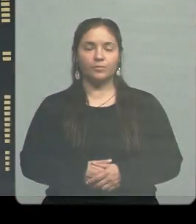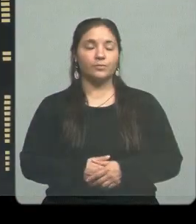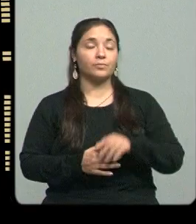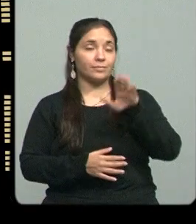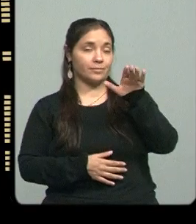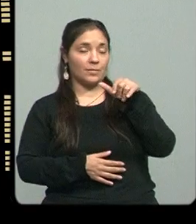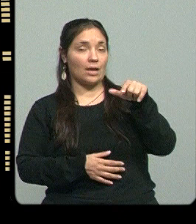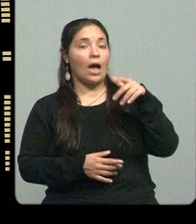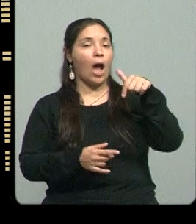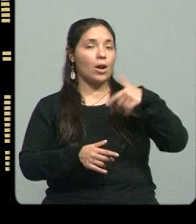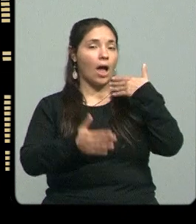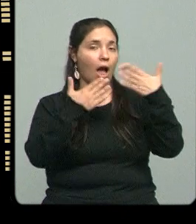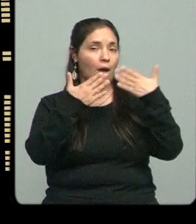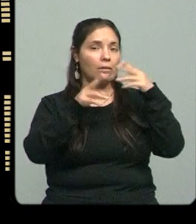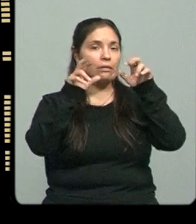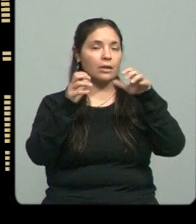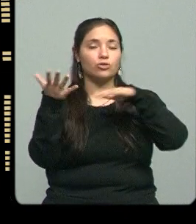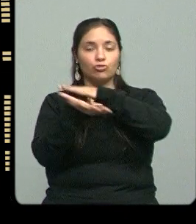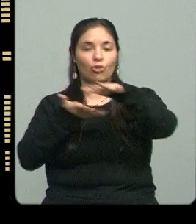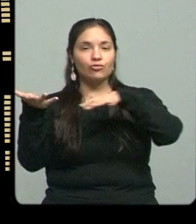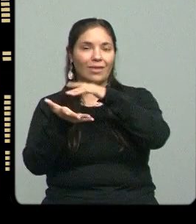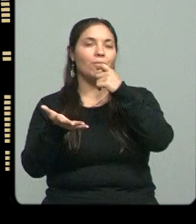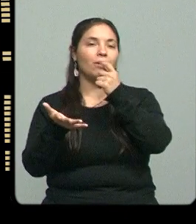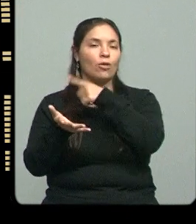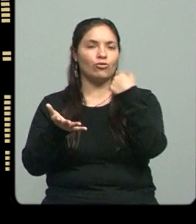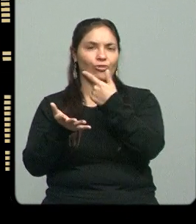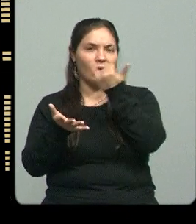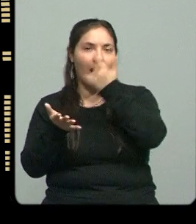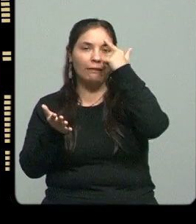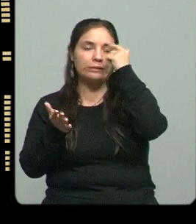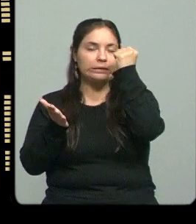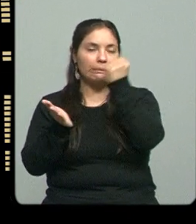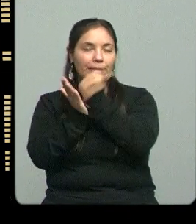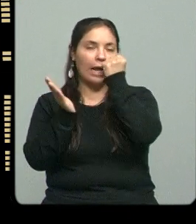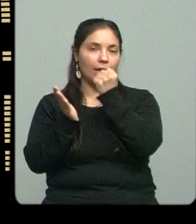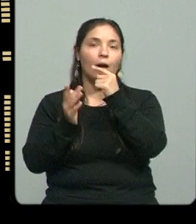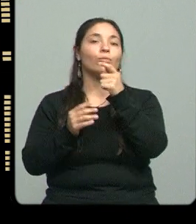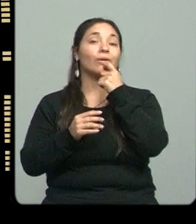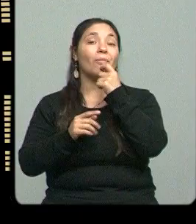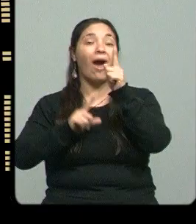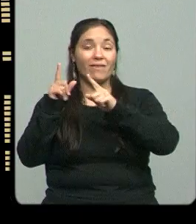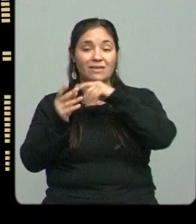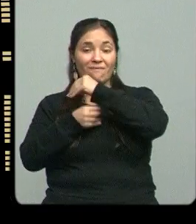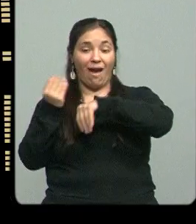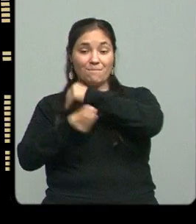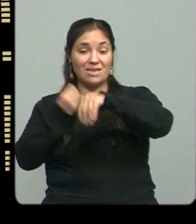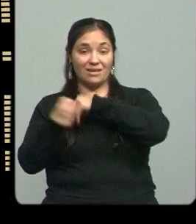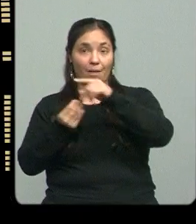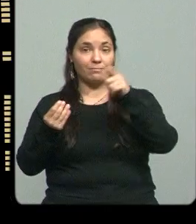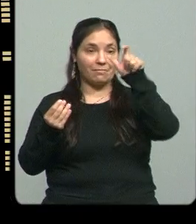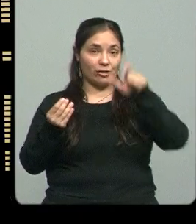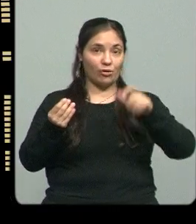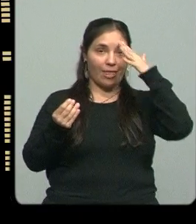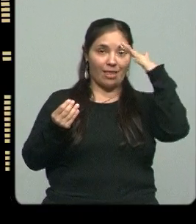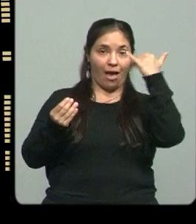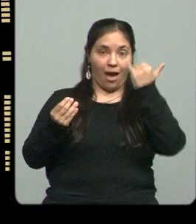Leticia, hablemos un poco de como sociedad si somos prejuiciosos, si la propia familia de personas con discapacidad intelectual también tiene